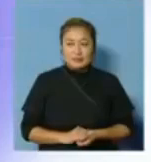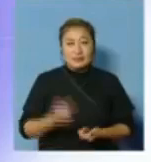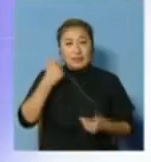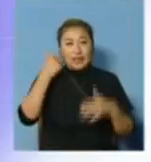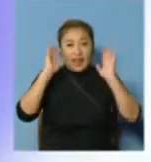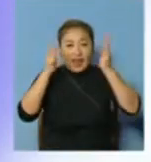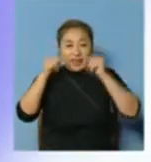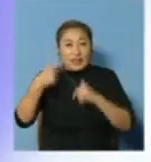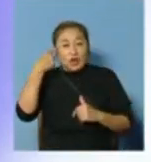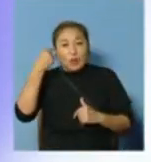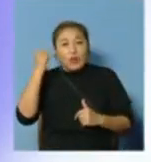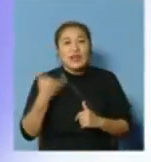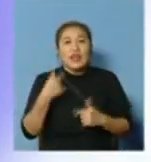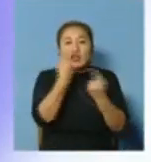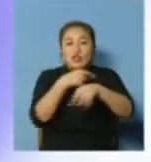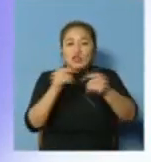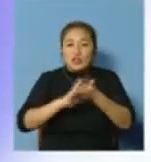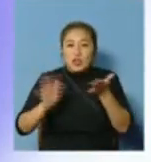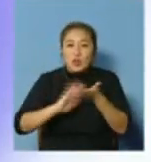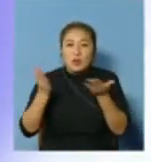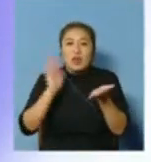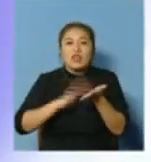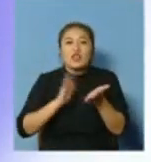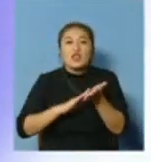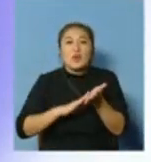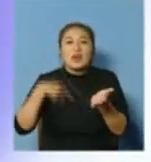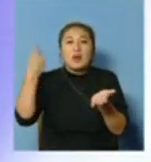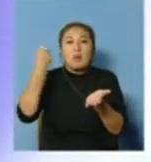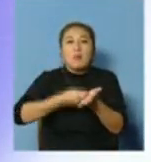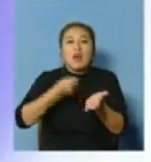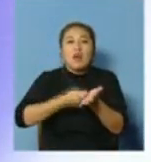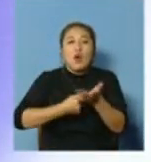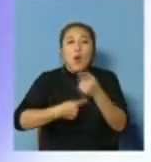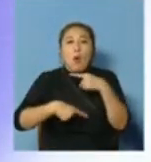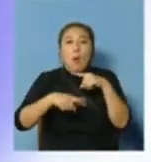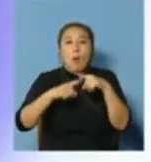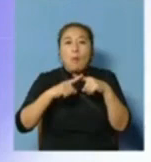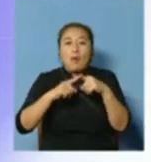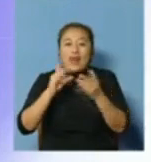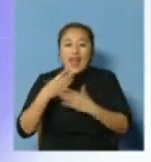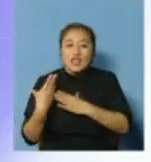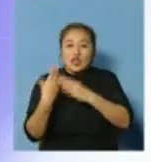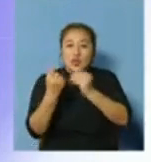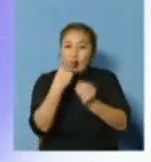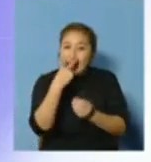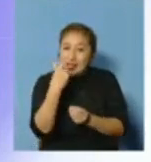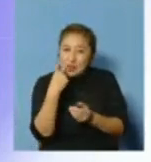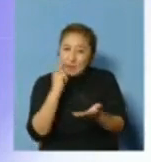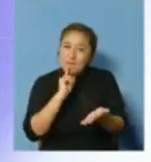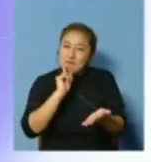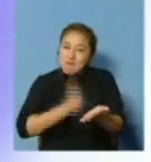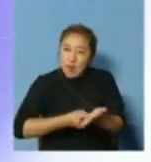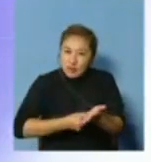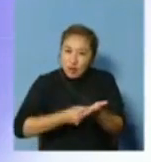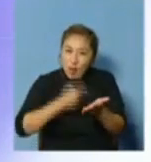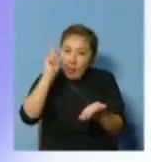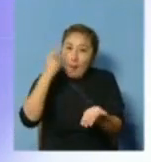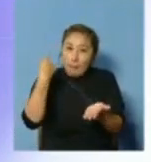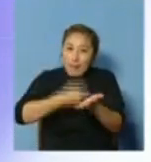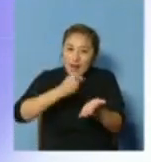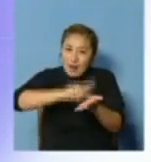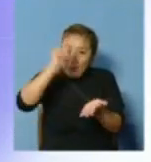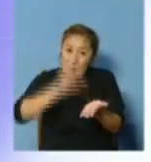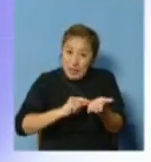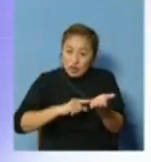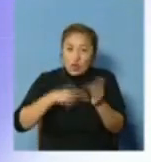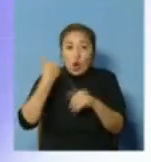y atención porque hay novedades con la tarifa social de la energía a no esperar a último momento por ese